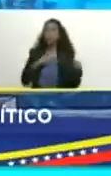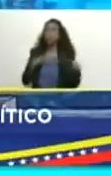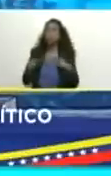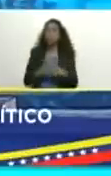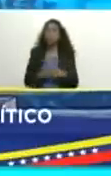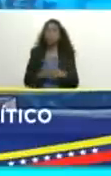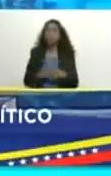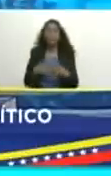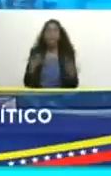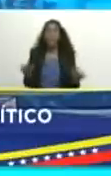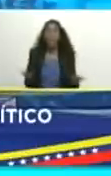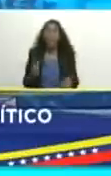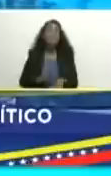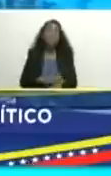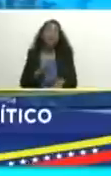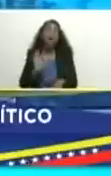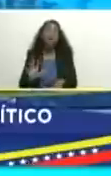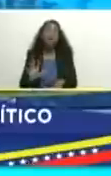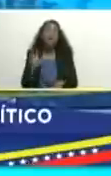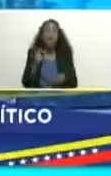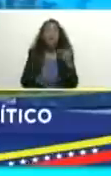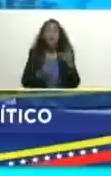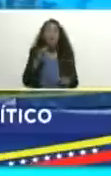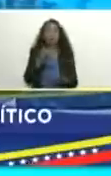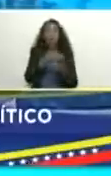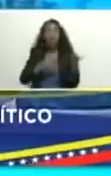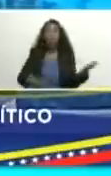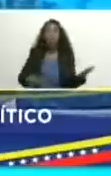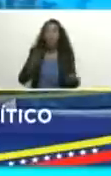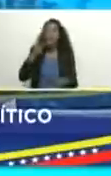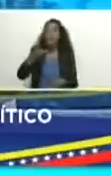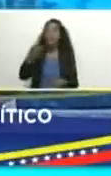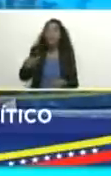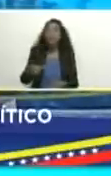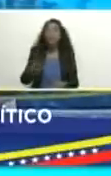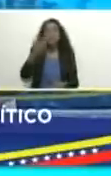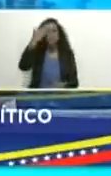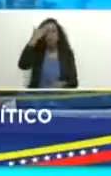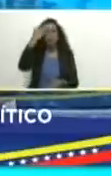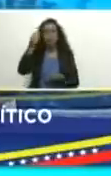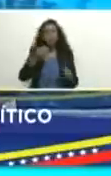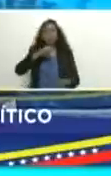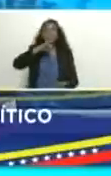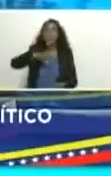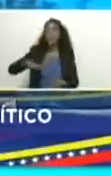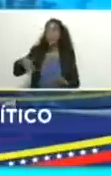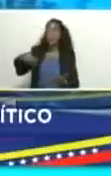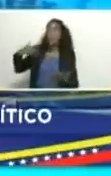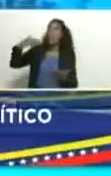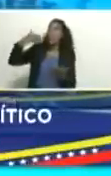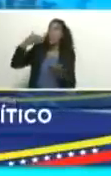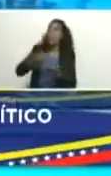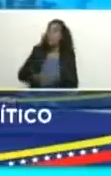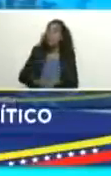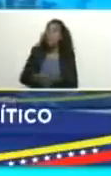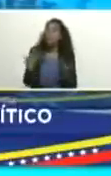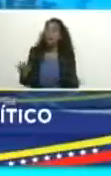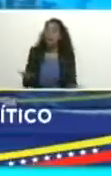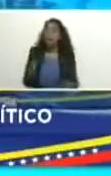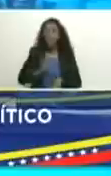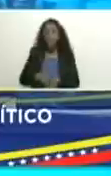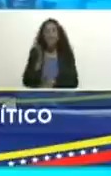de las razones jurídicas, legislativas, políticas, morales, históricas, por